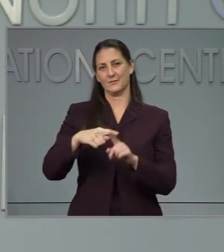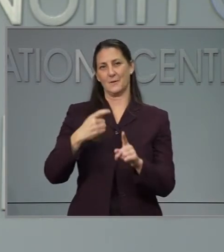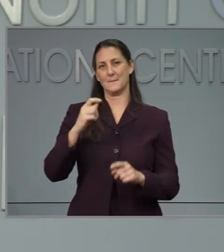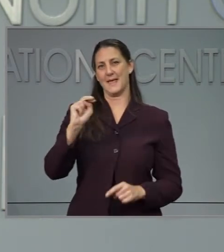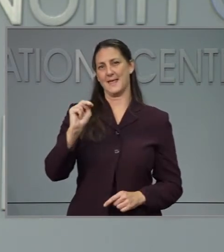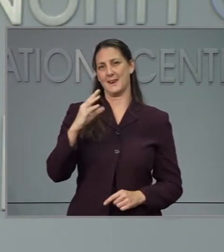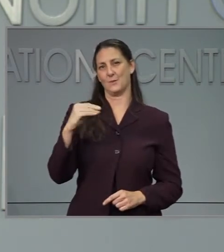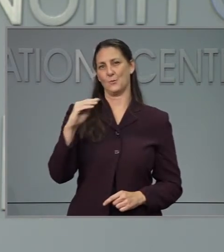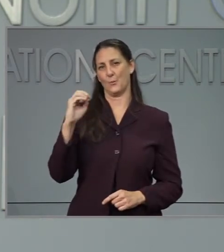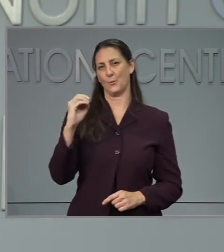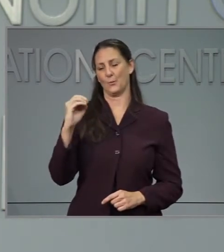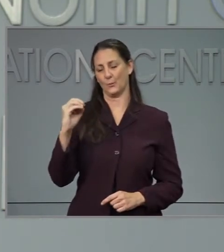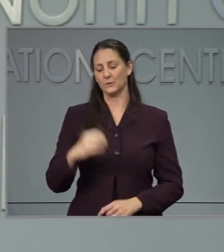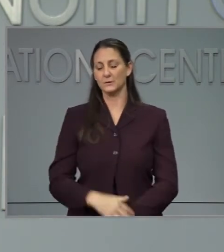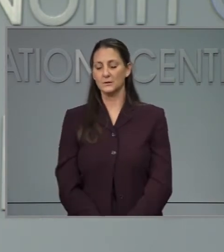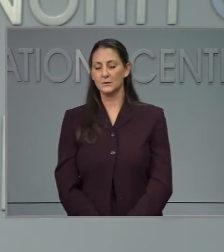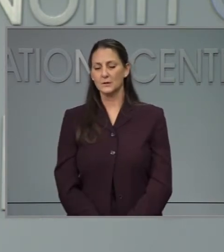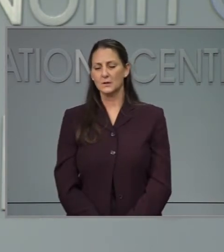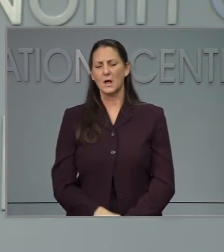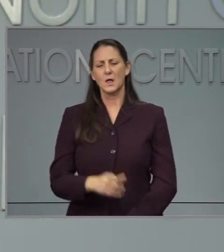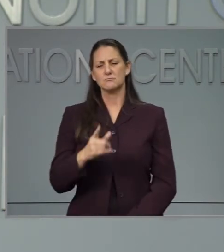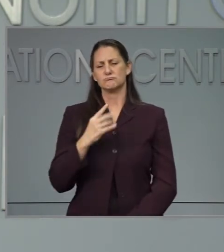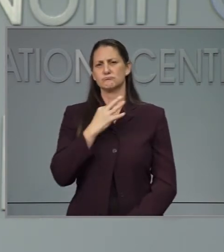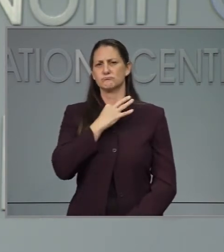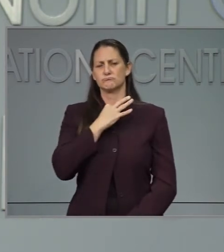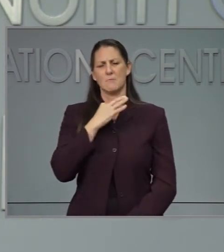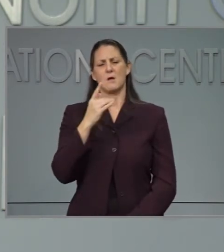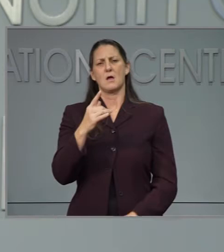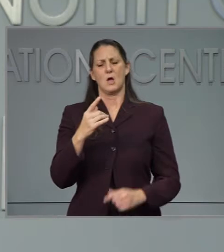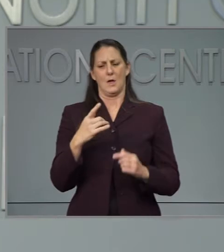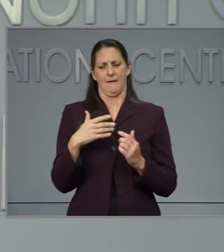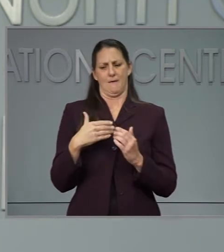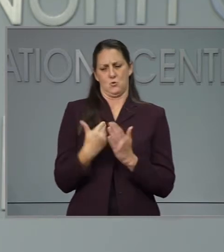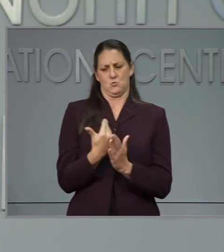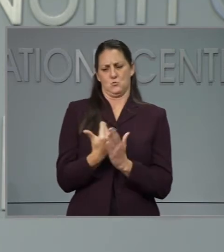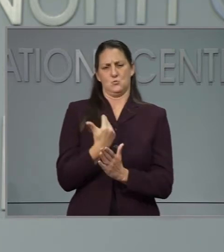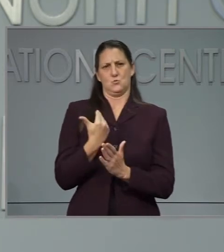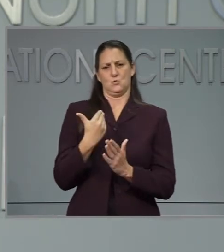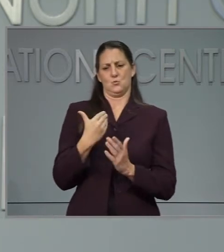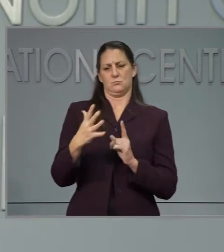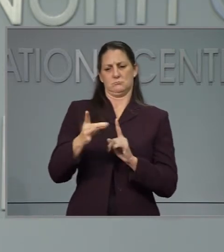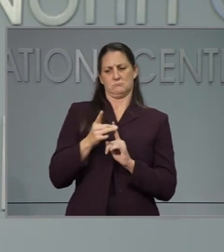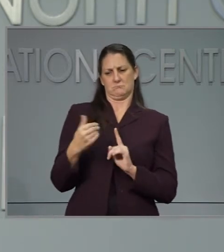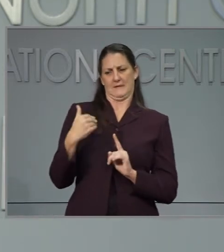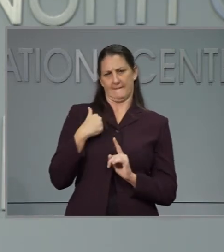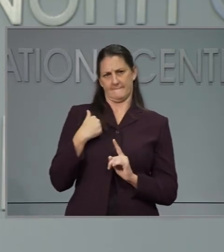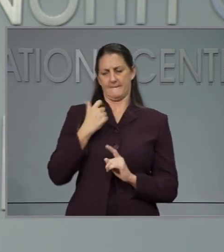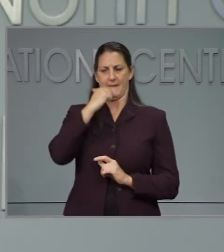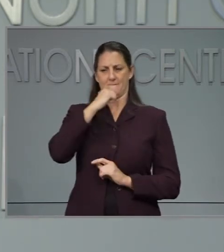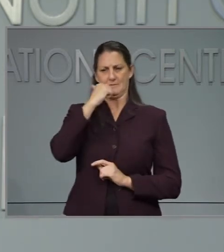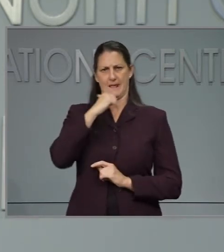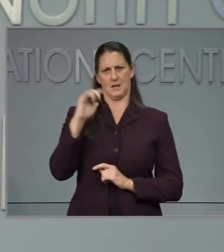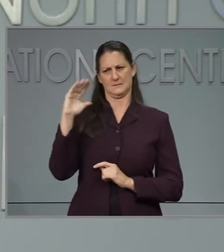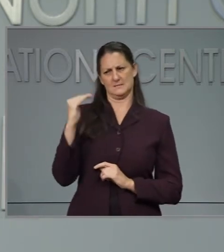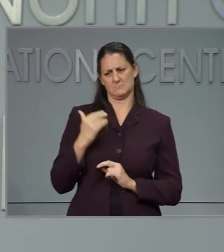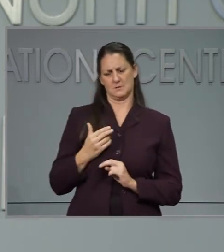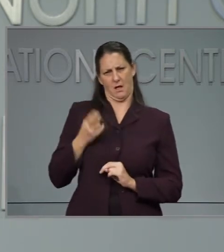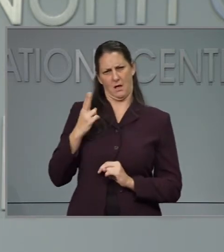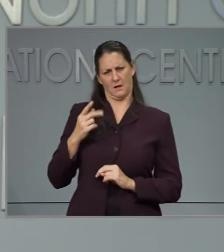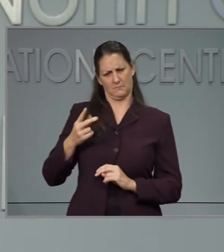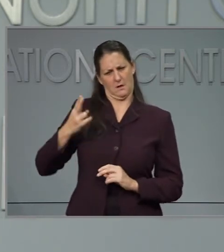El número de nuevos casos está alto, pero no esperan una nueva alza en la